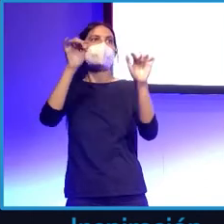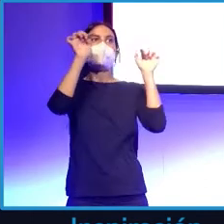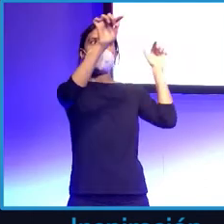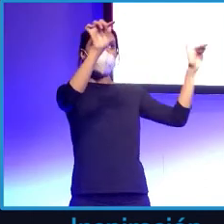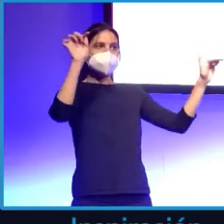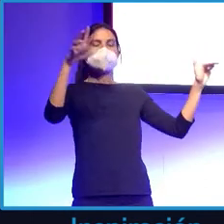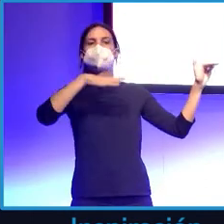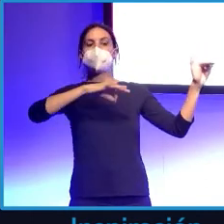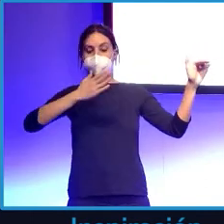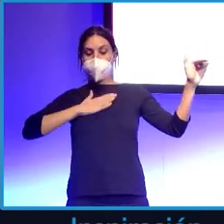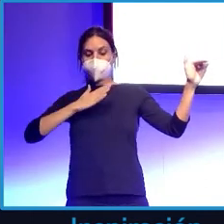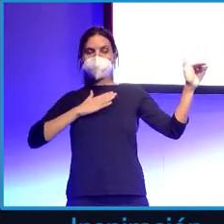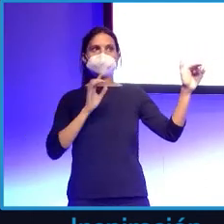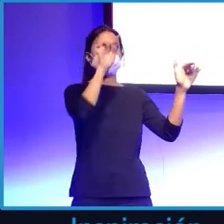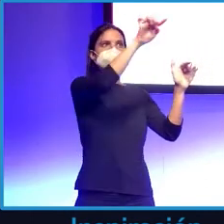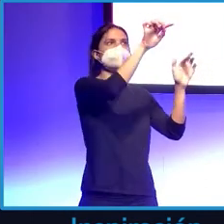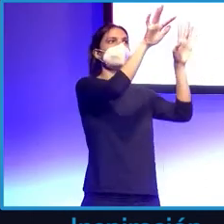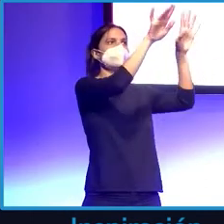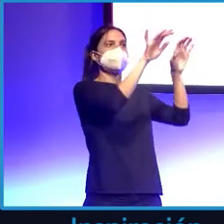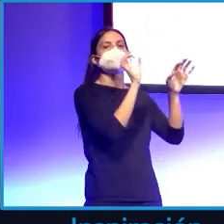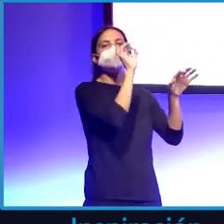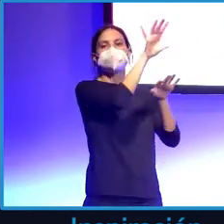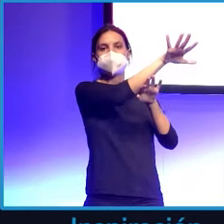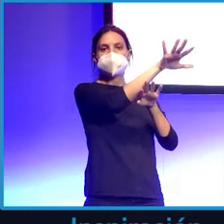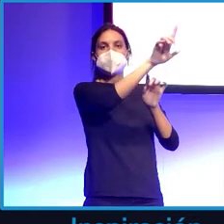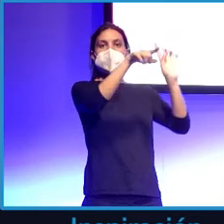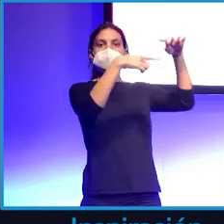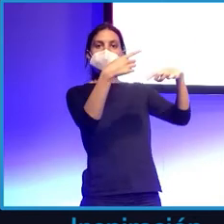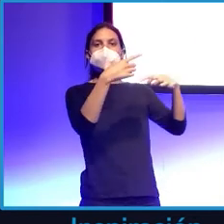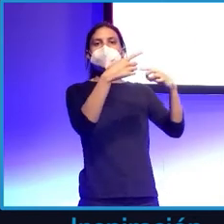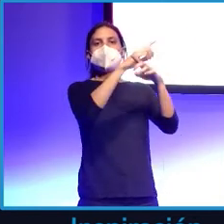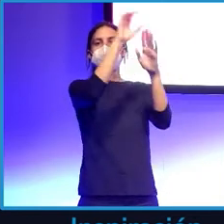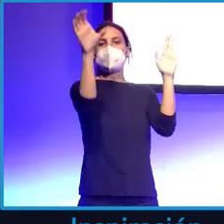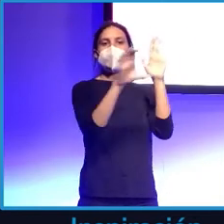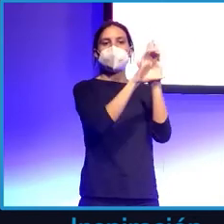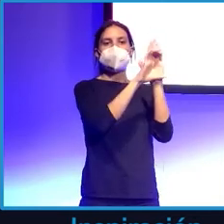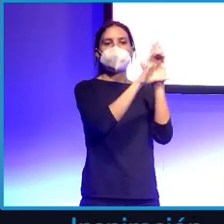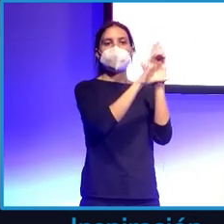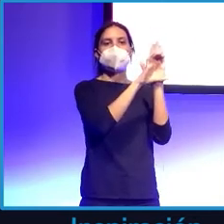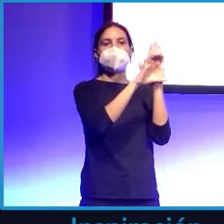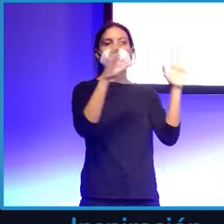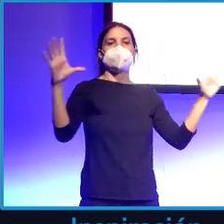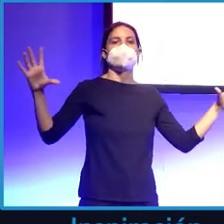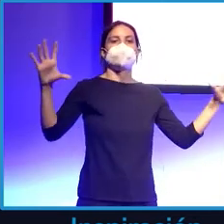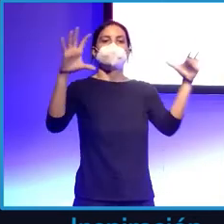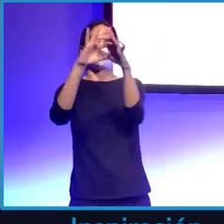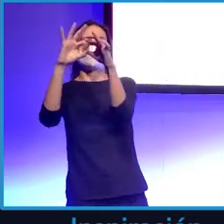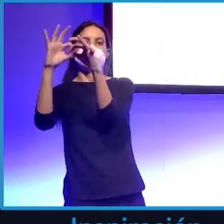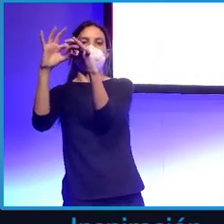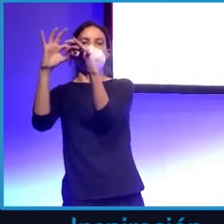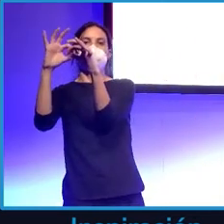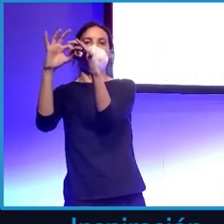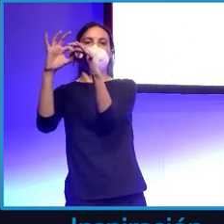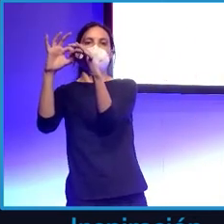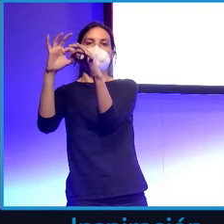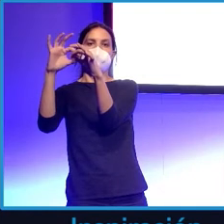mencionar y puede al final a nivel código html me gusta reducirlo a esta parte que este es el código fuente es decir lo